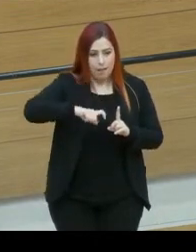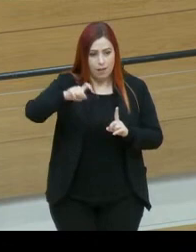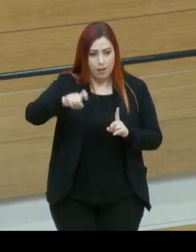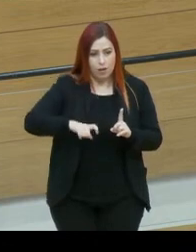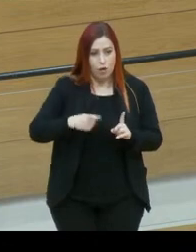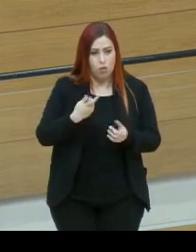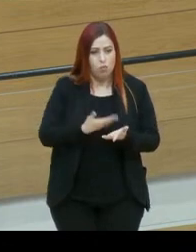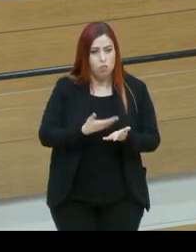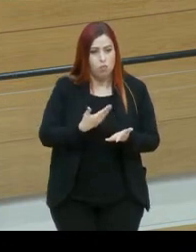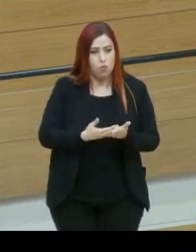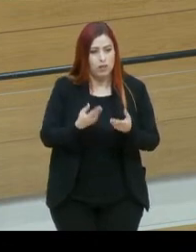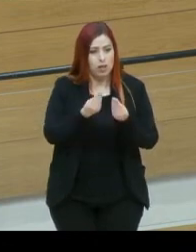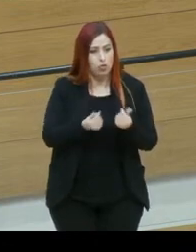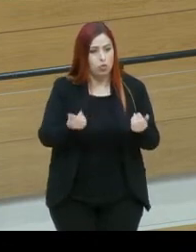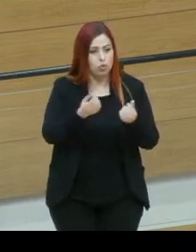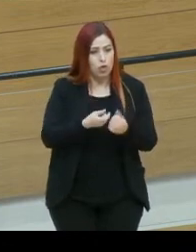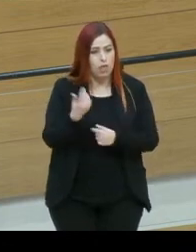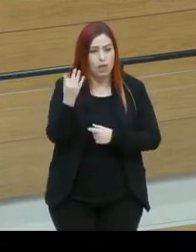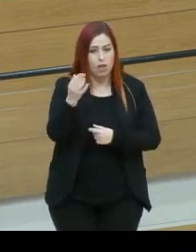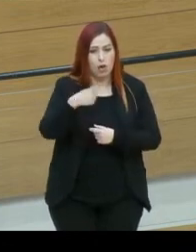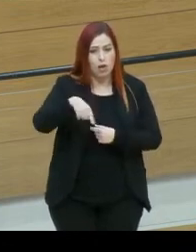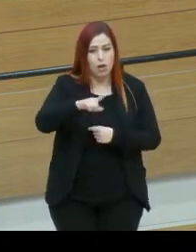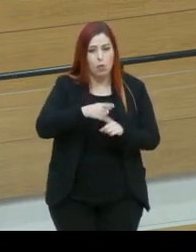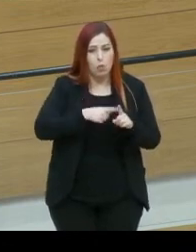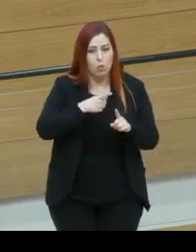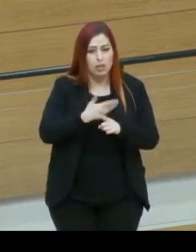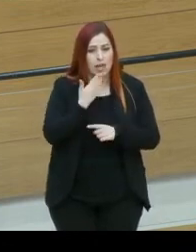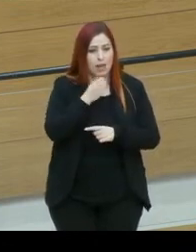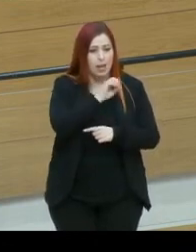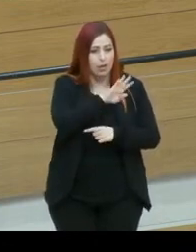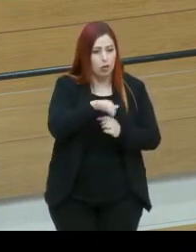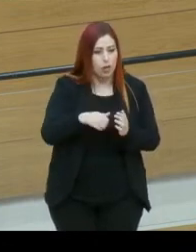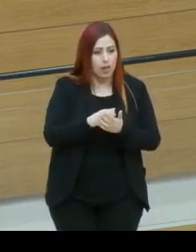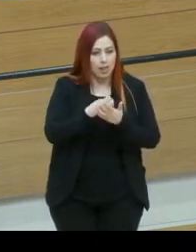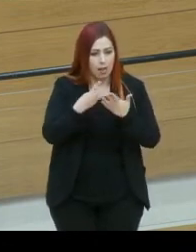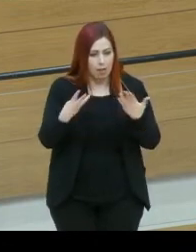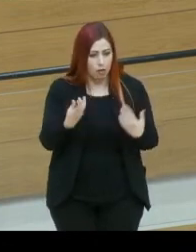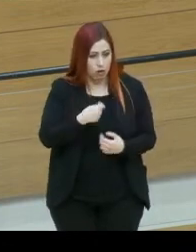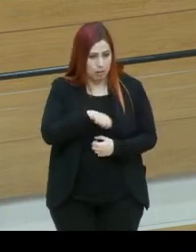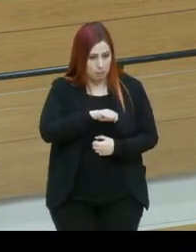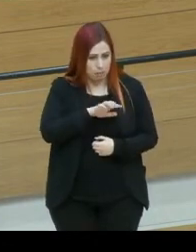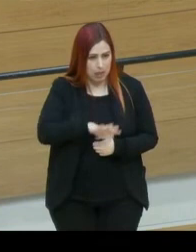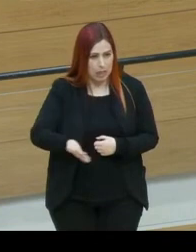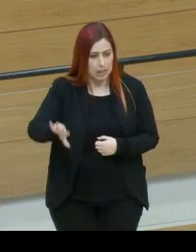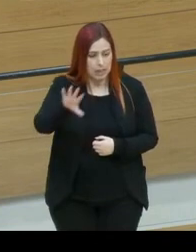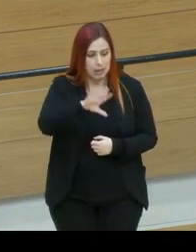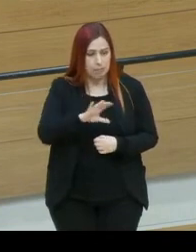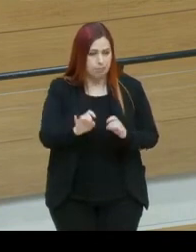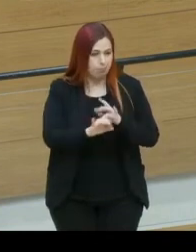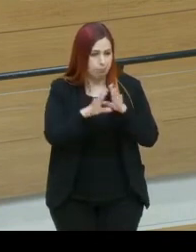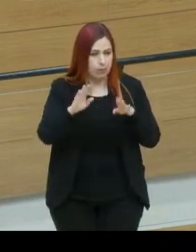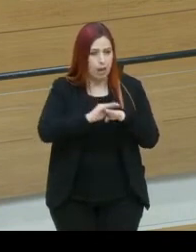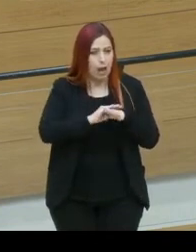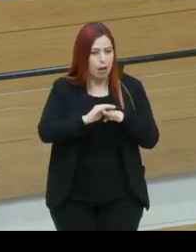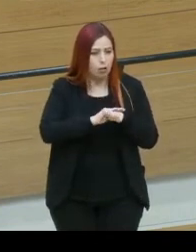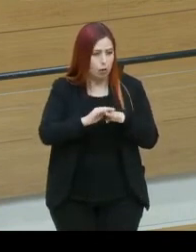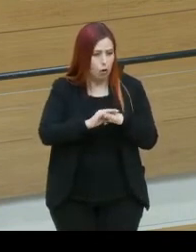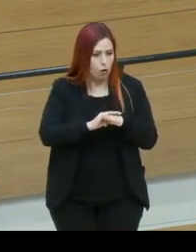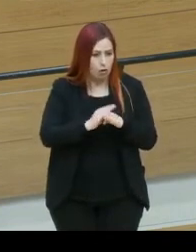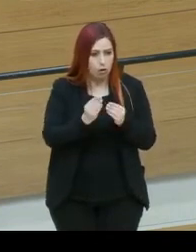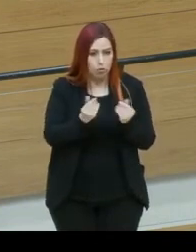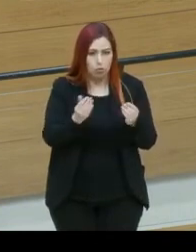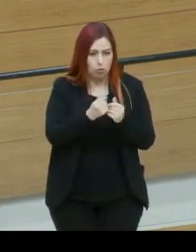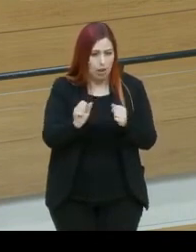las sustancias psicoactivas que consumís los jóvenes entre 14 y 18 años en España. Claramente, el alcohol es la sustancia